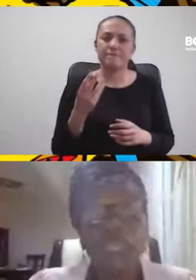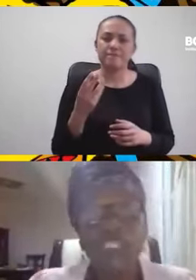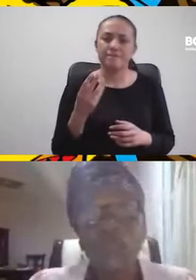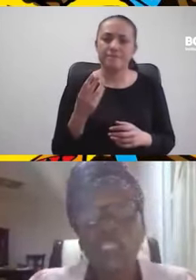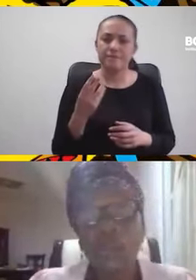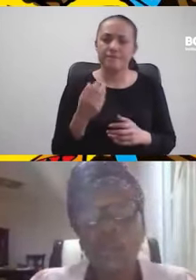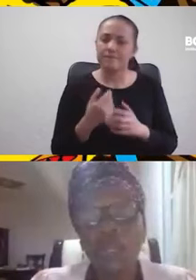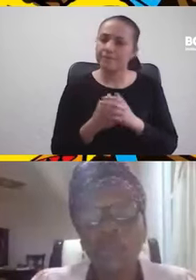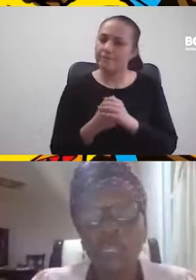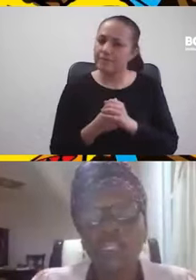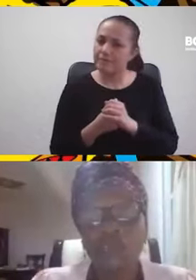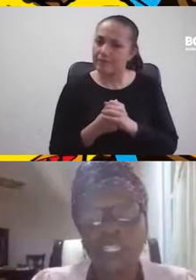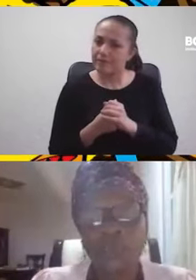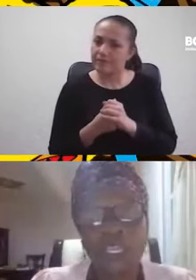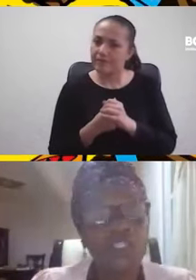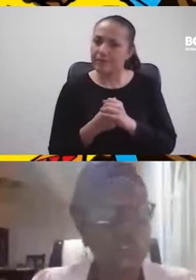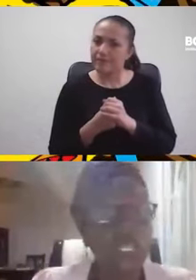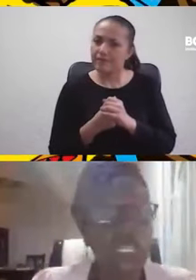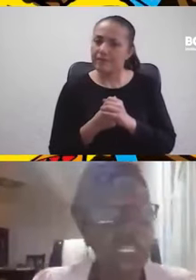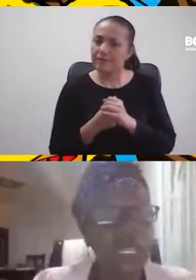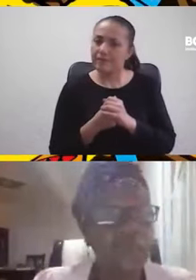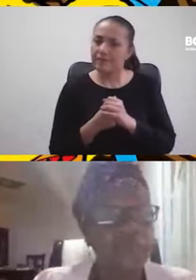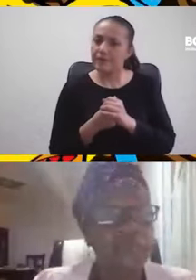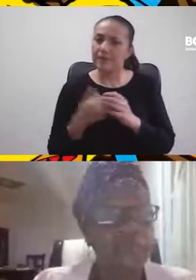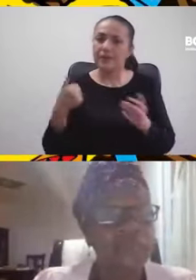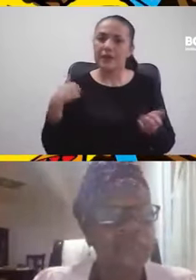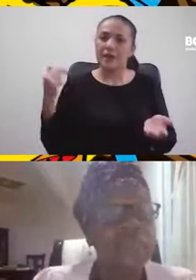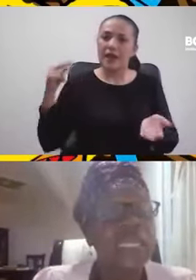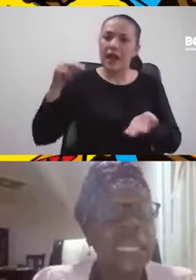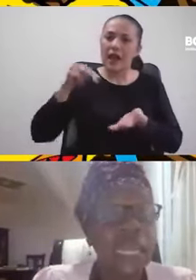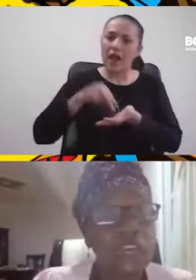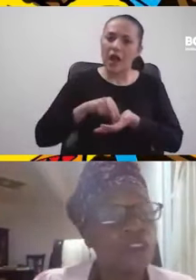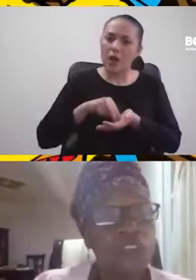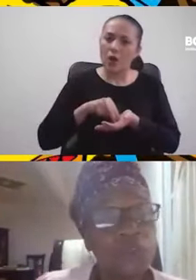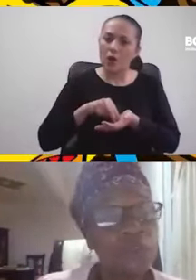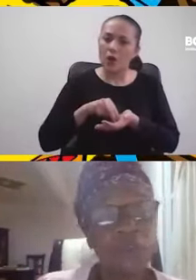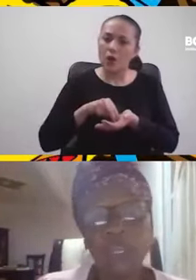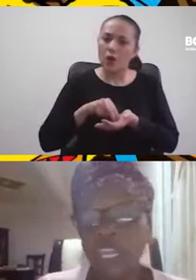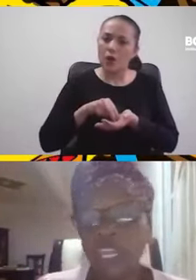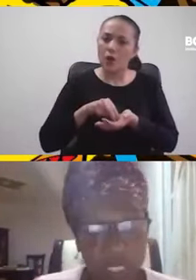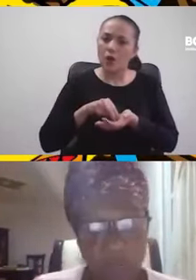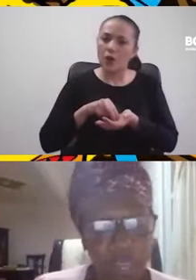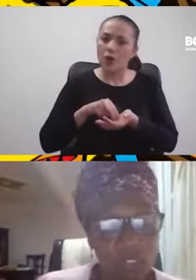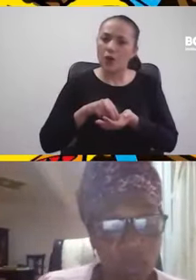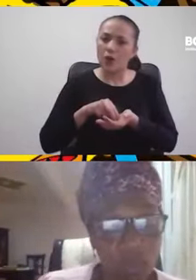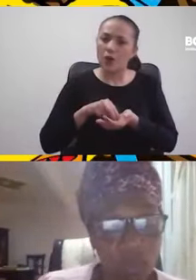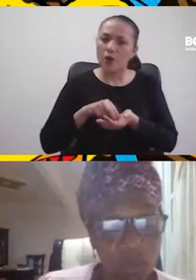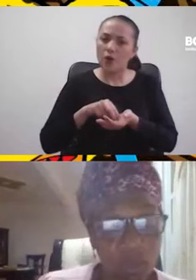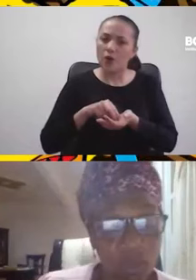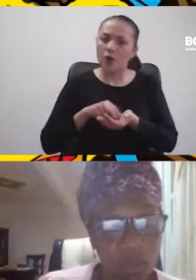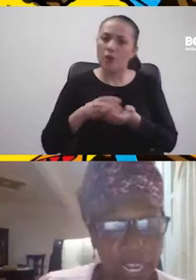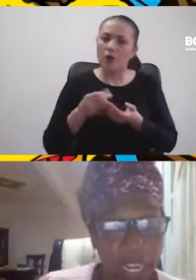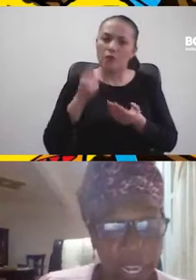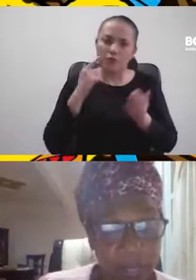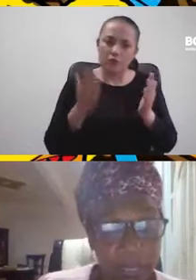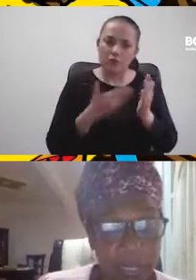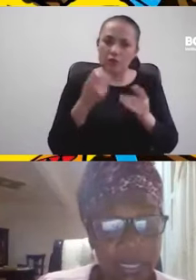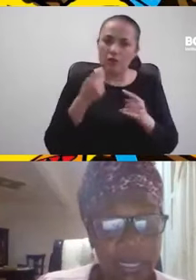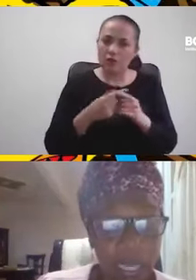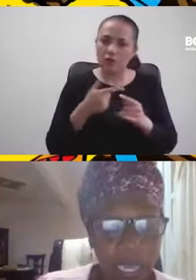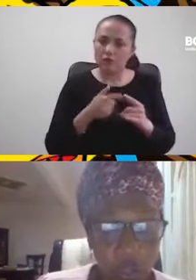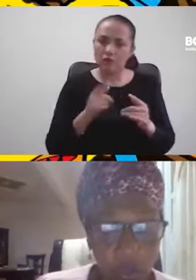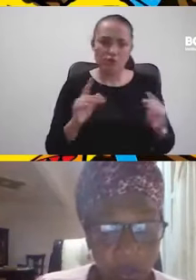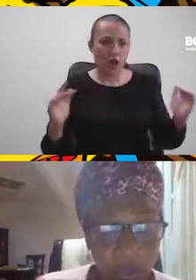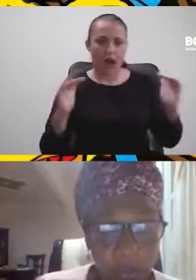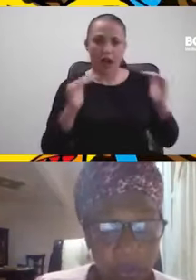el sometimiento que tenían, es así de esa forma, tenían que mirar los libros porque no estaban a su alcance. ¿Sí?